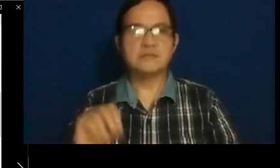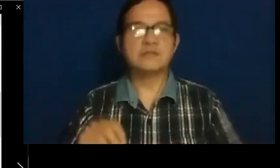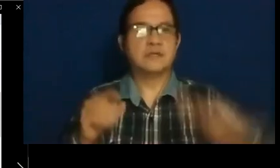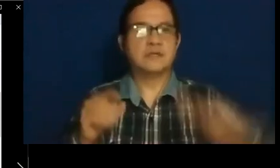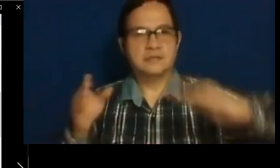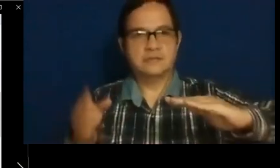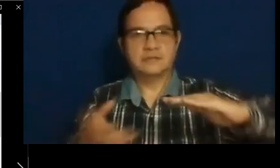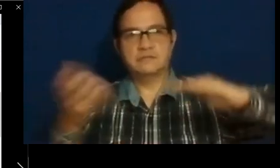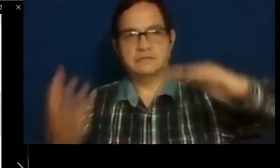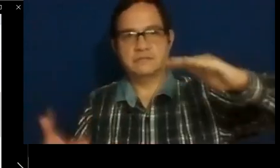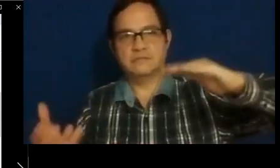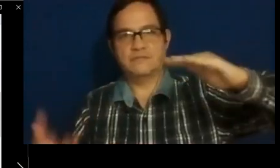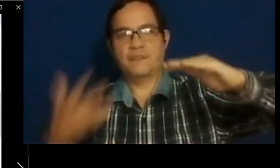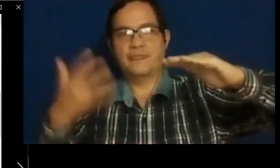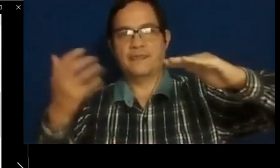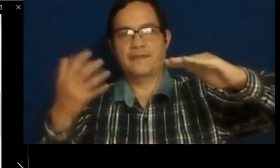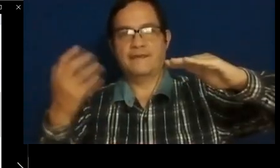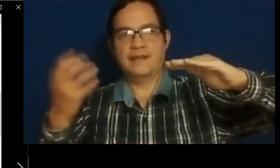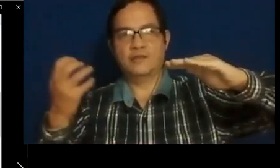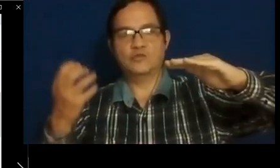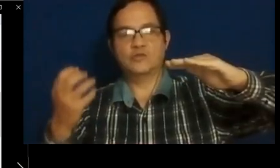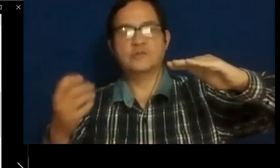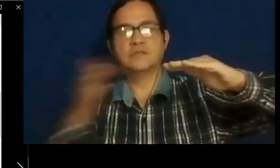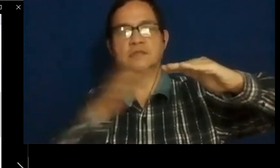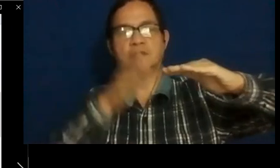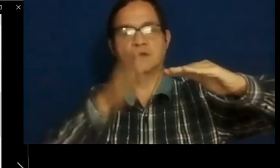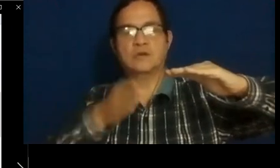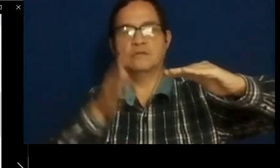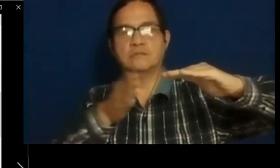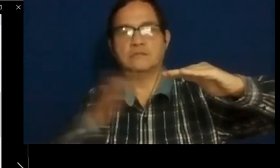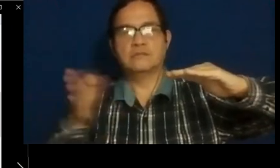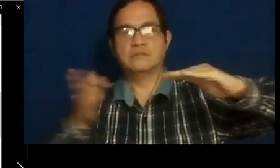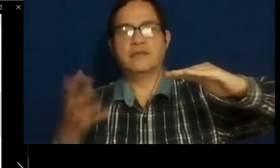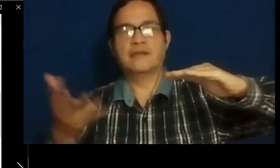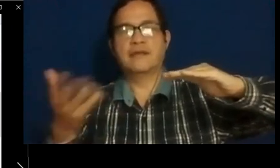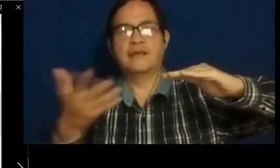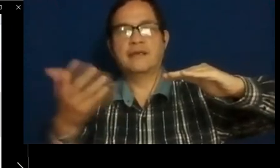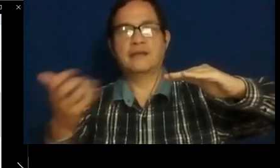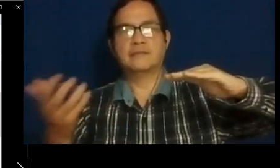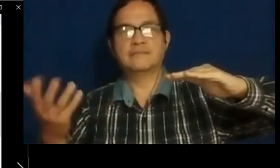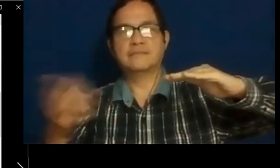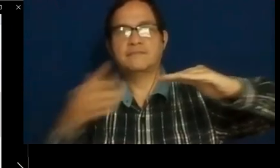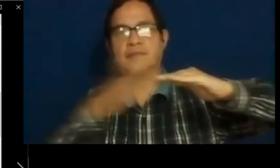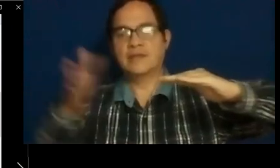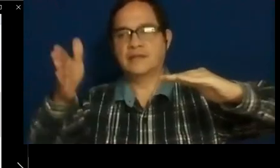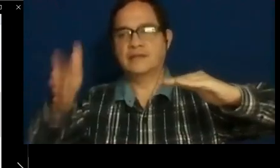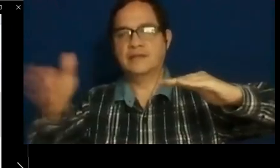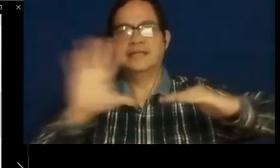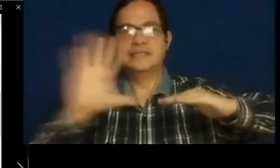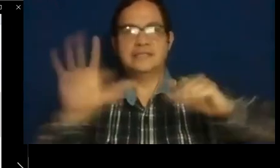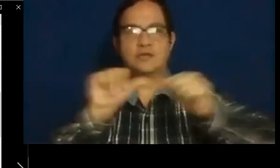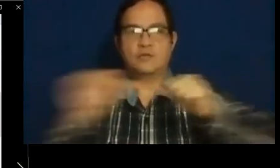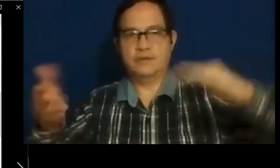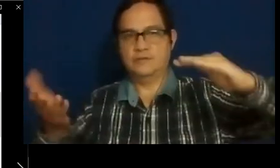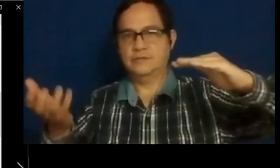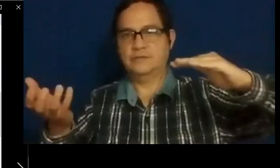uno, 500 en el otro, y vamos a ponerle ahora ya no 450, sino 500 centímetros, es decir, 5 metros.